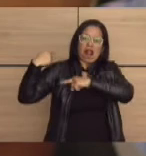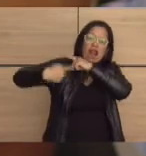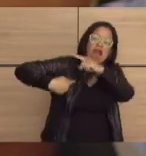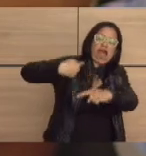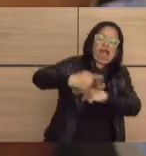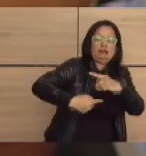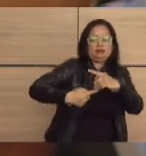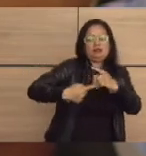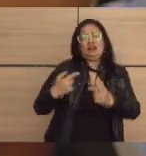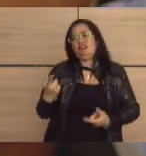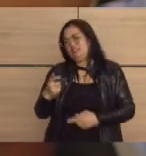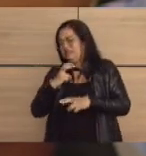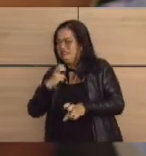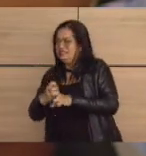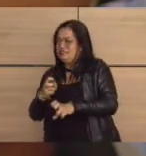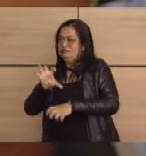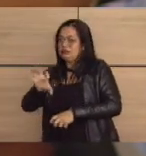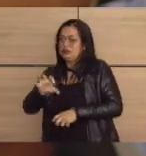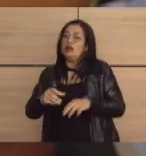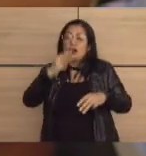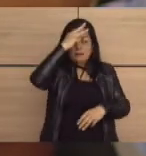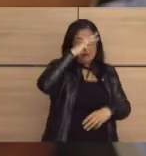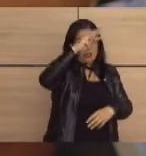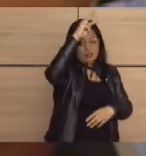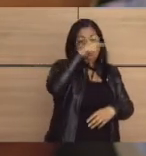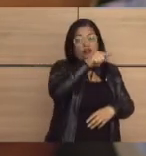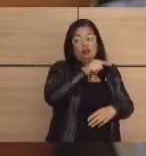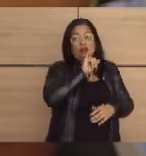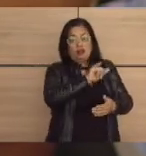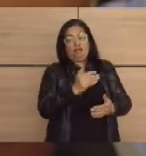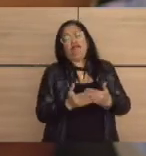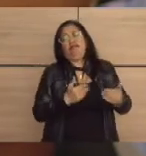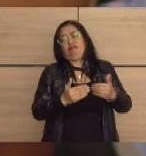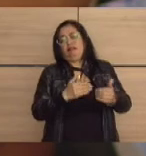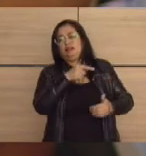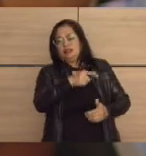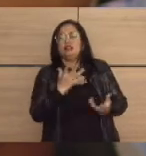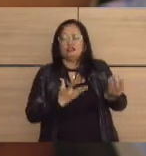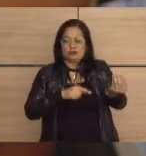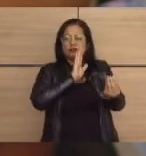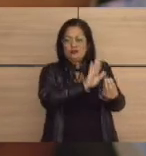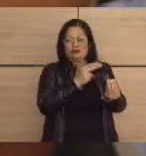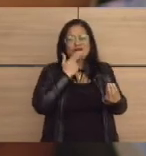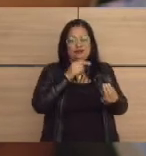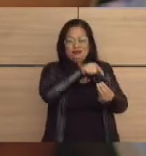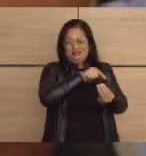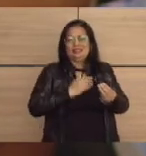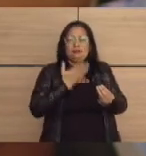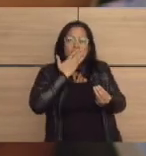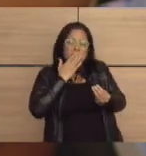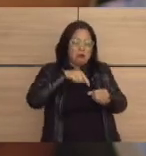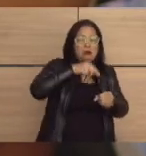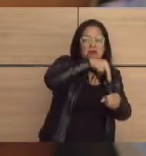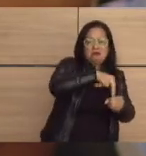fácil reconocerse como país fundamentalmente indígena, sin que eso signifique que no tienen un mestizaje muy grande y